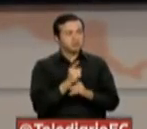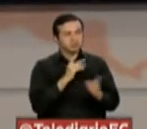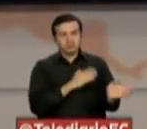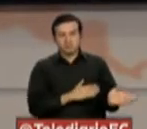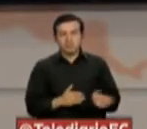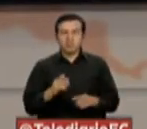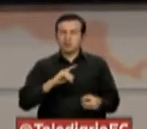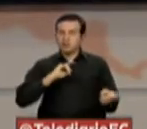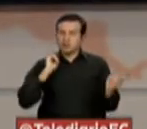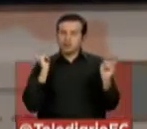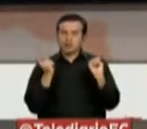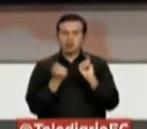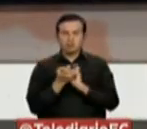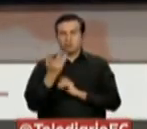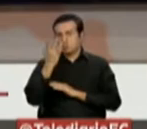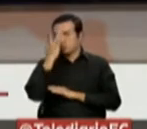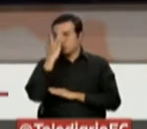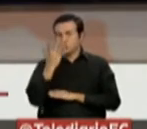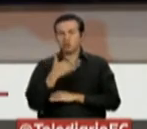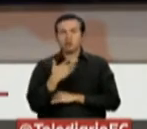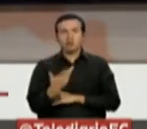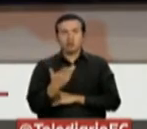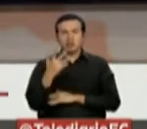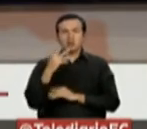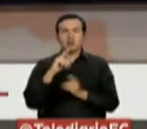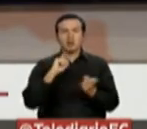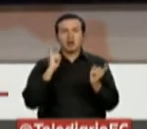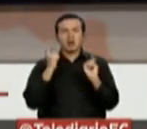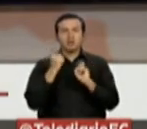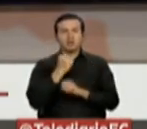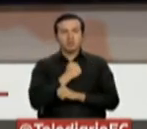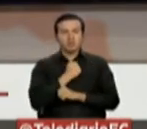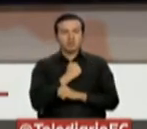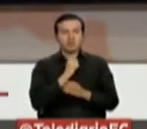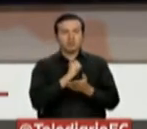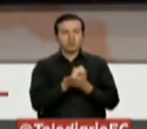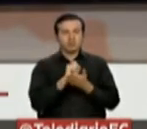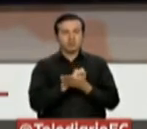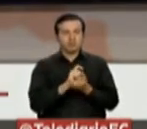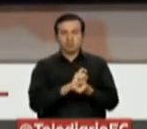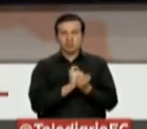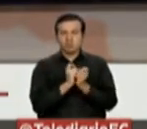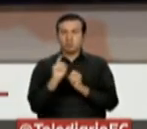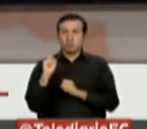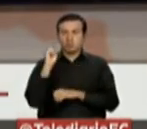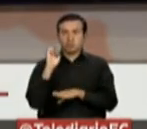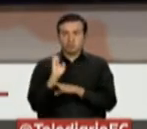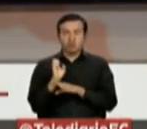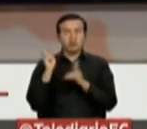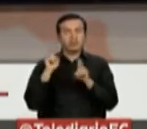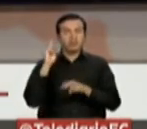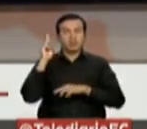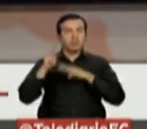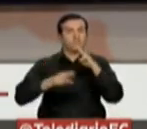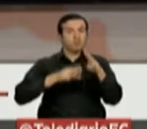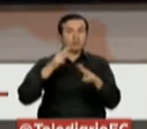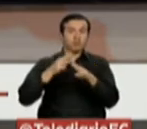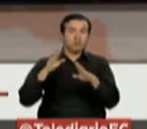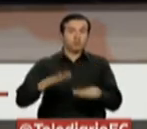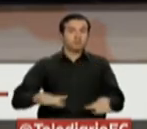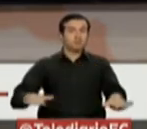este cambio responde a una evolución de la propiedad intelectual, no solamente a nivel nacional, sino a nivel mundial.